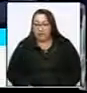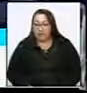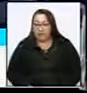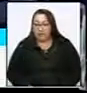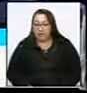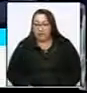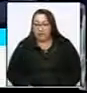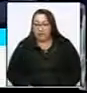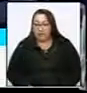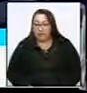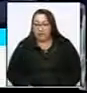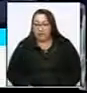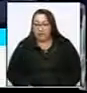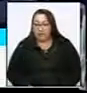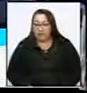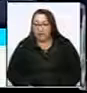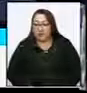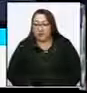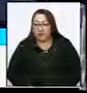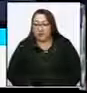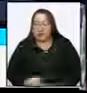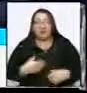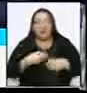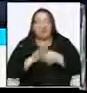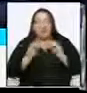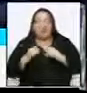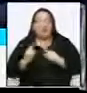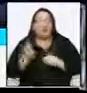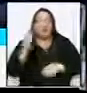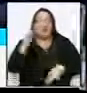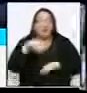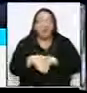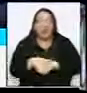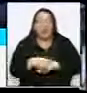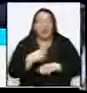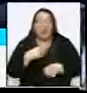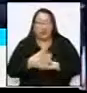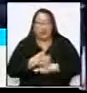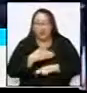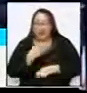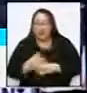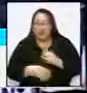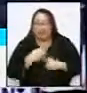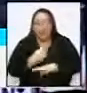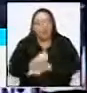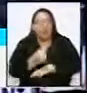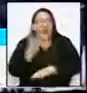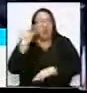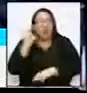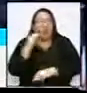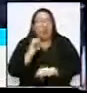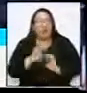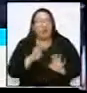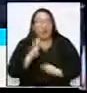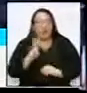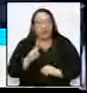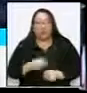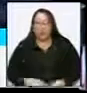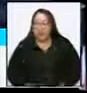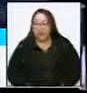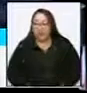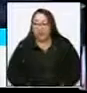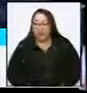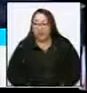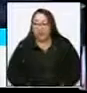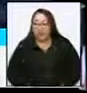histórica, porque es la primera vez que intervengo en este hemiciclo después del golpe de Estado del 92,